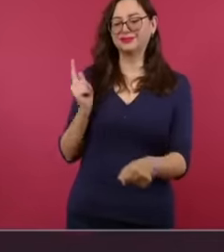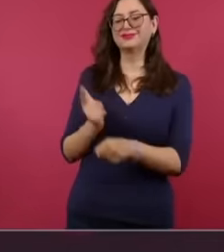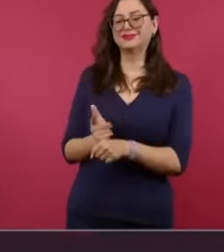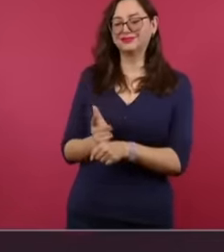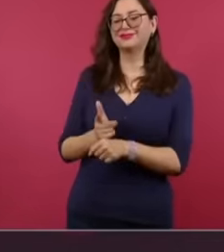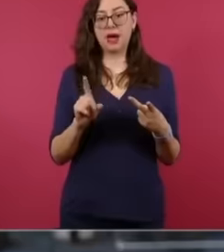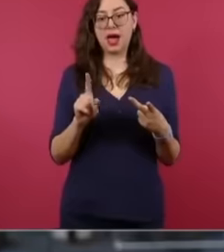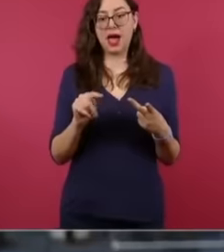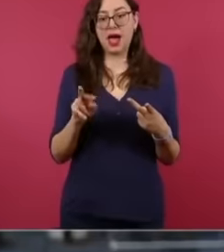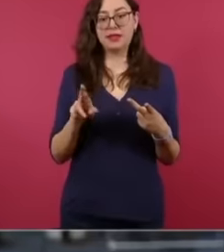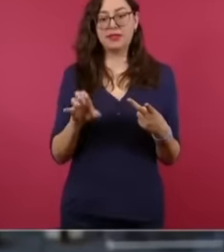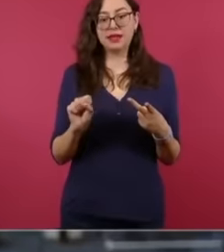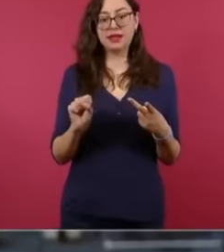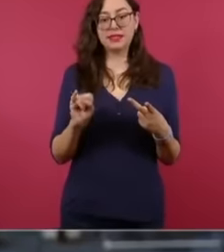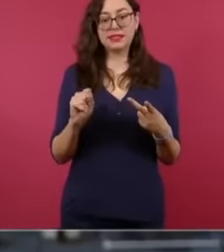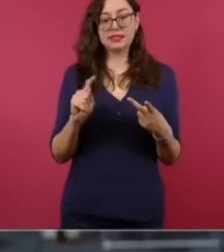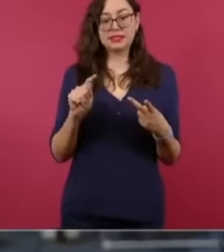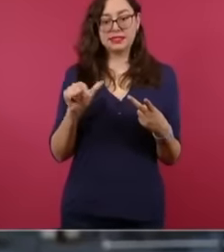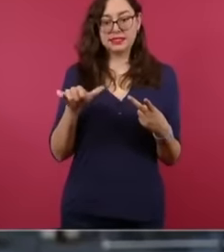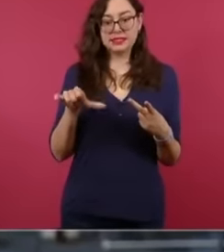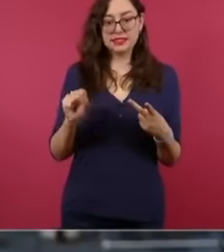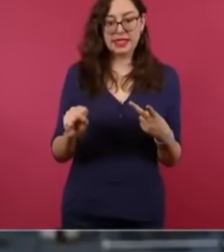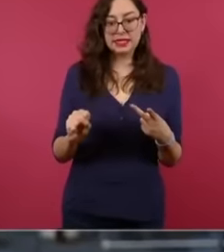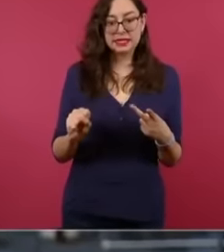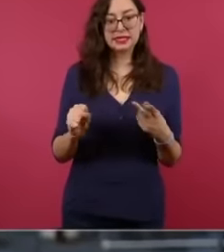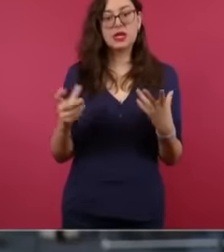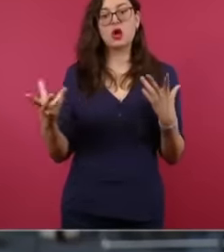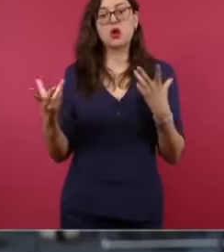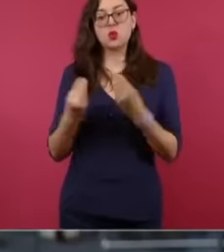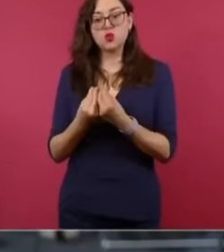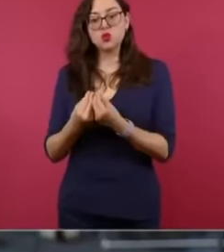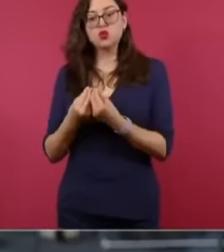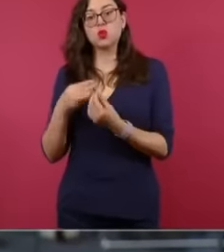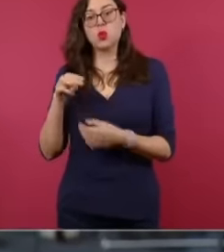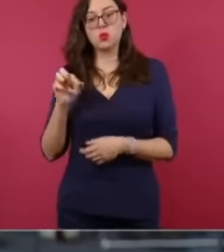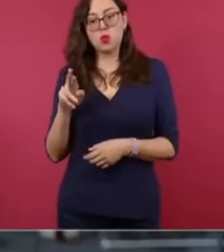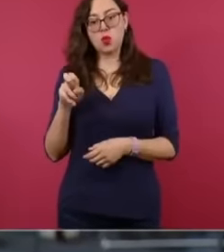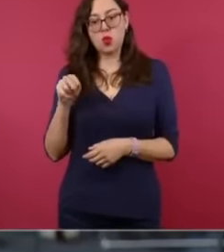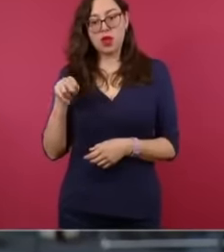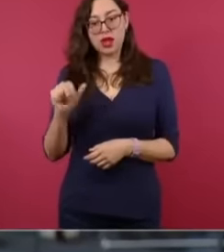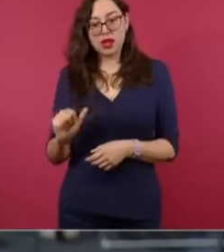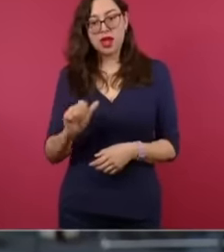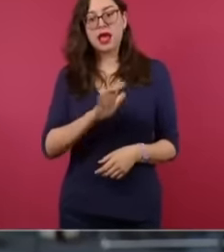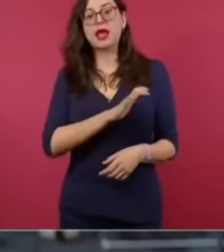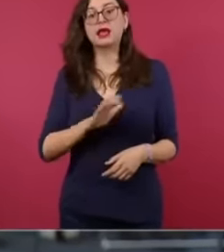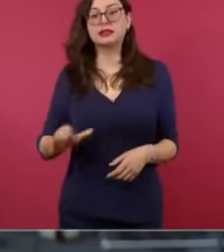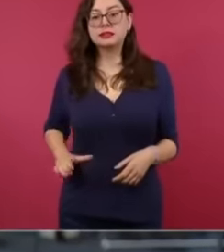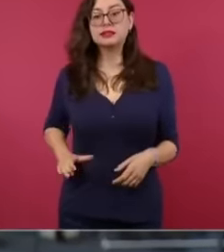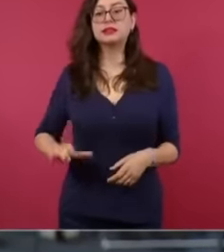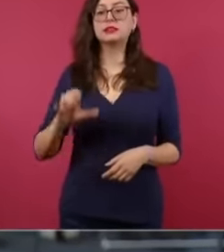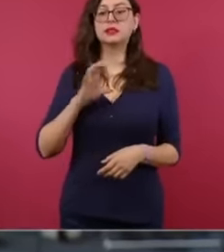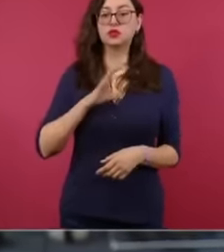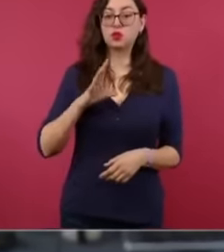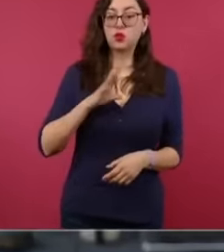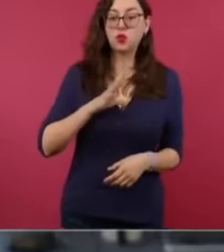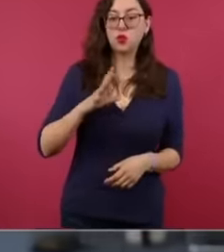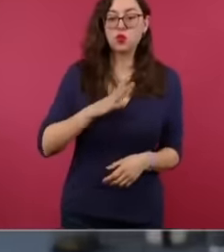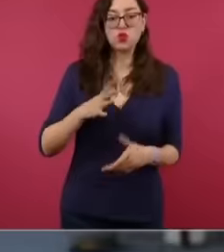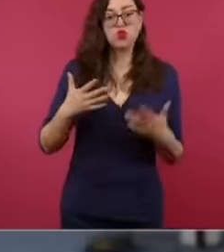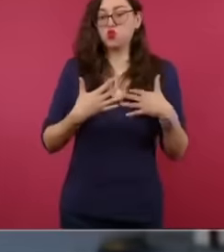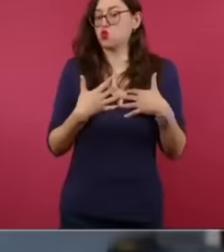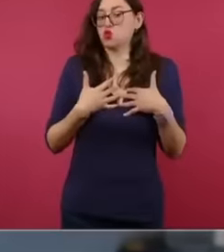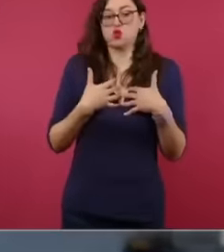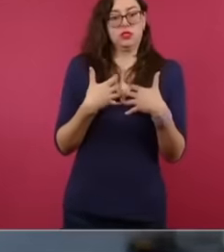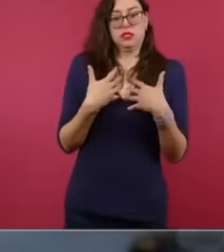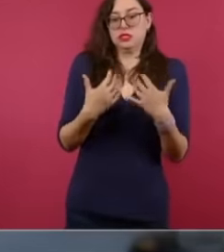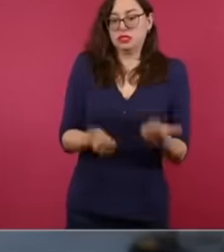O sea, del gobierno más corrupto que ha tenido Sonora, están en Morena y los tiene de candidatos y van a, y ya están